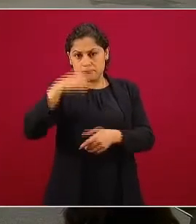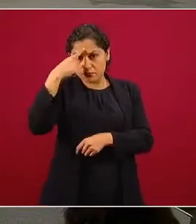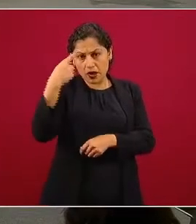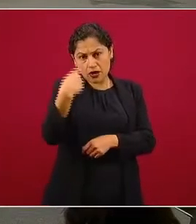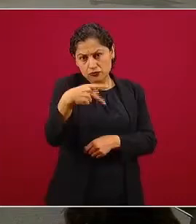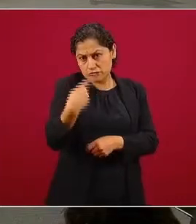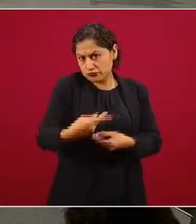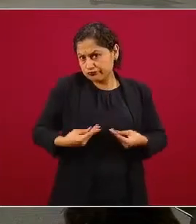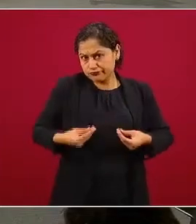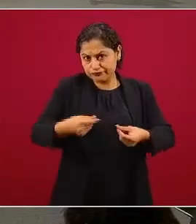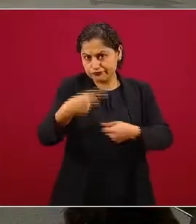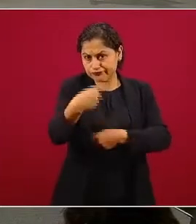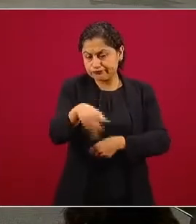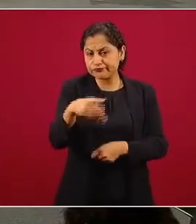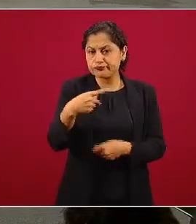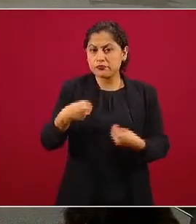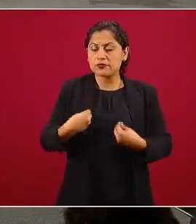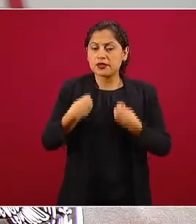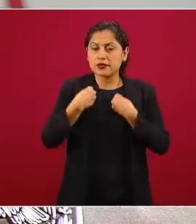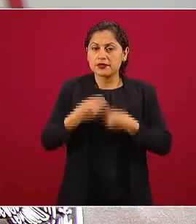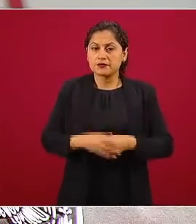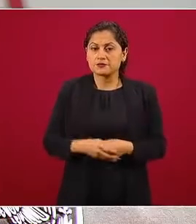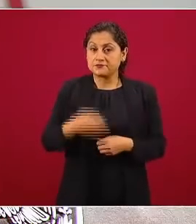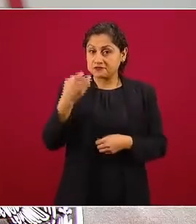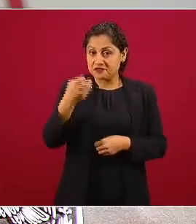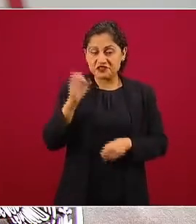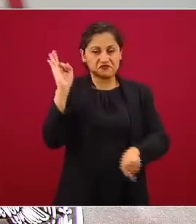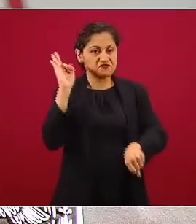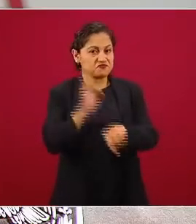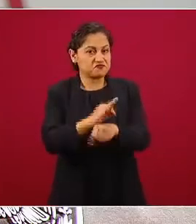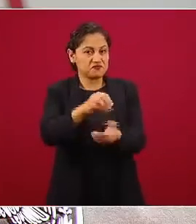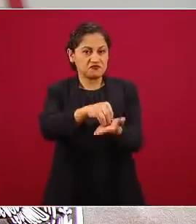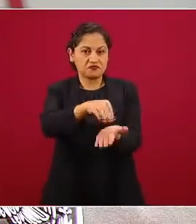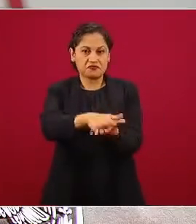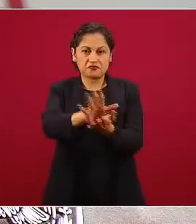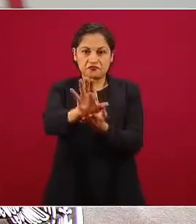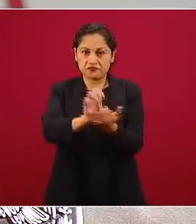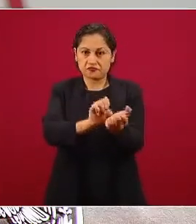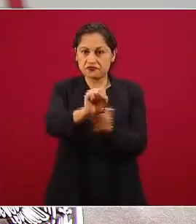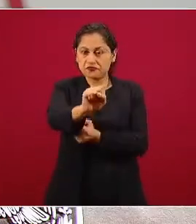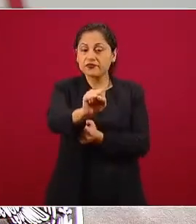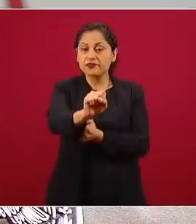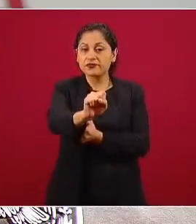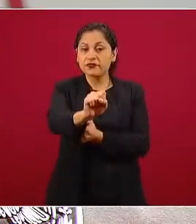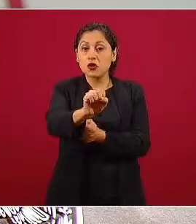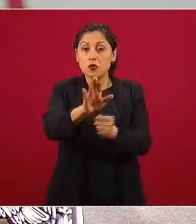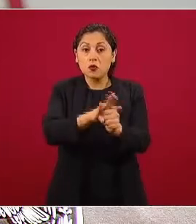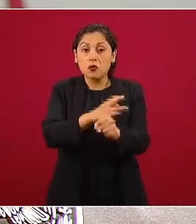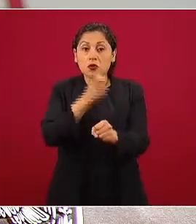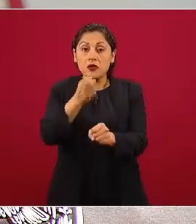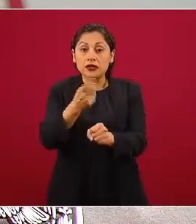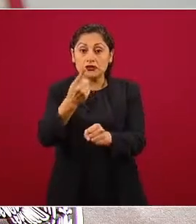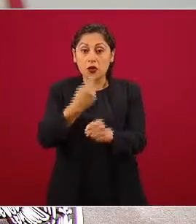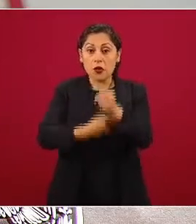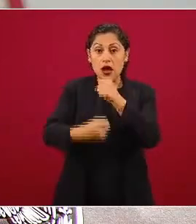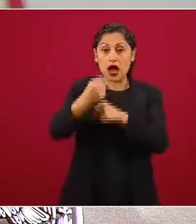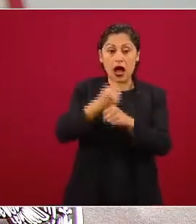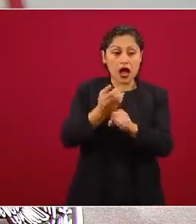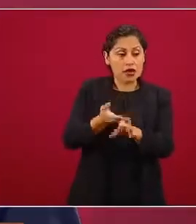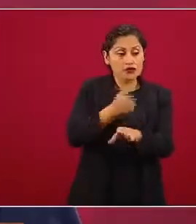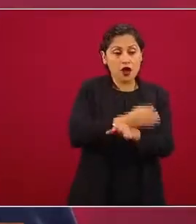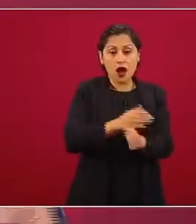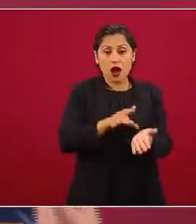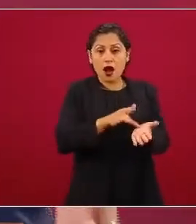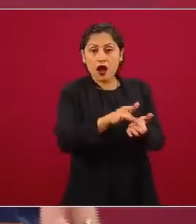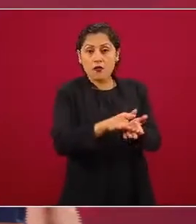derecho constitucional, está garantizado, y el monto que se van a recibir no puede ser menor al del año anterior. Como vieron,